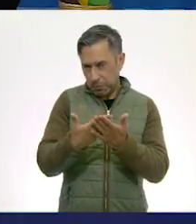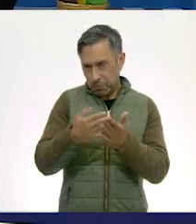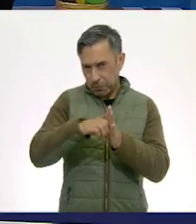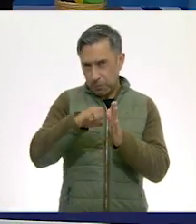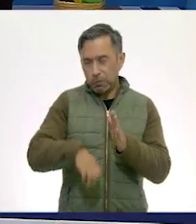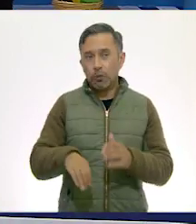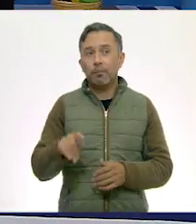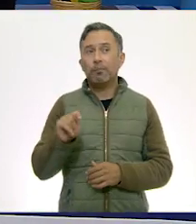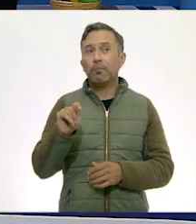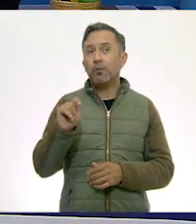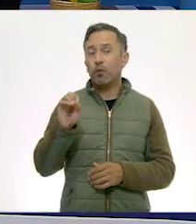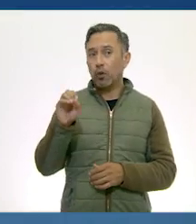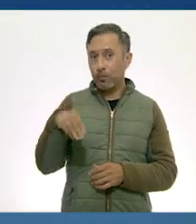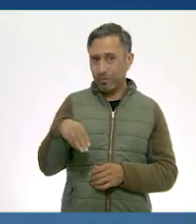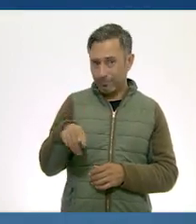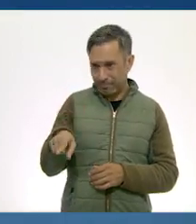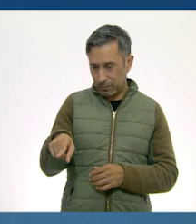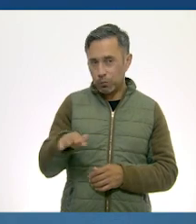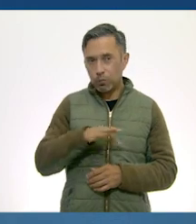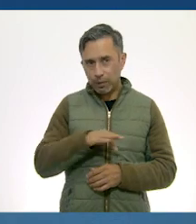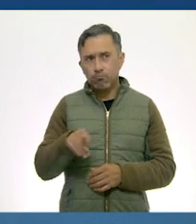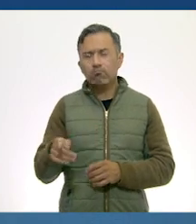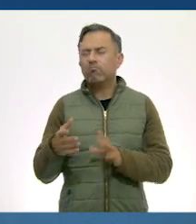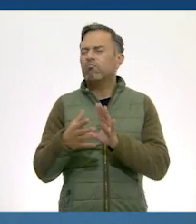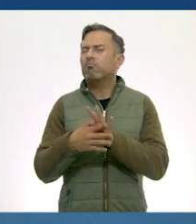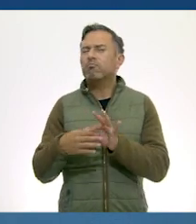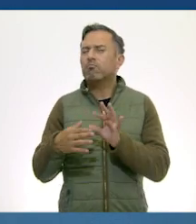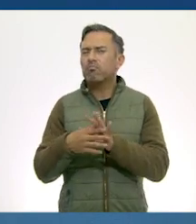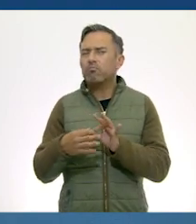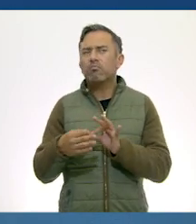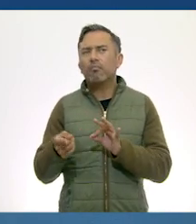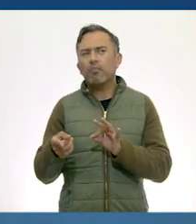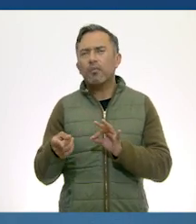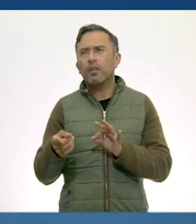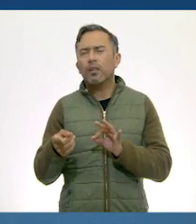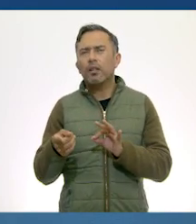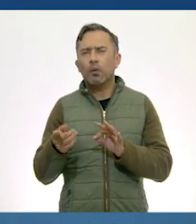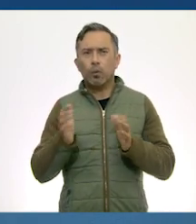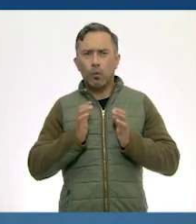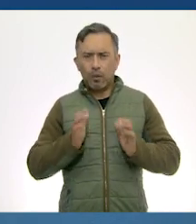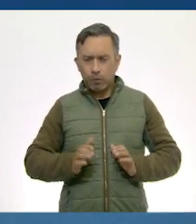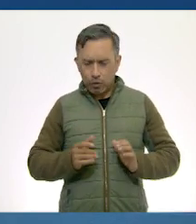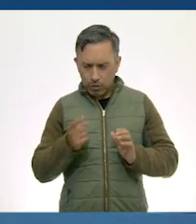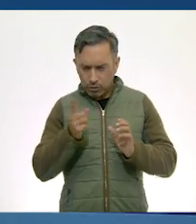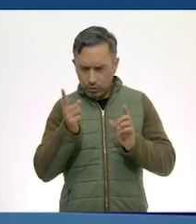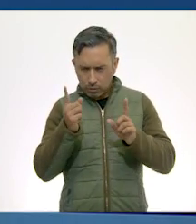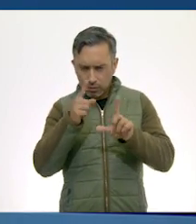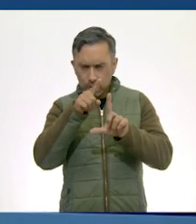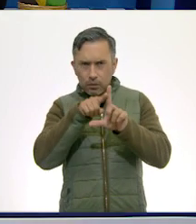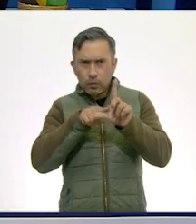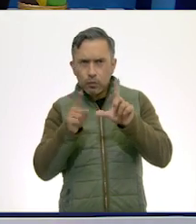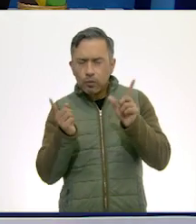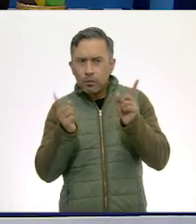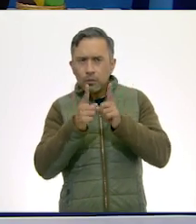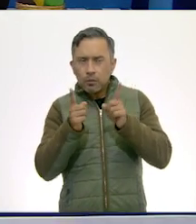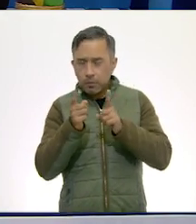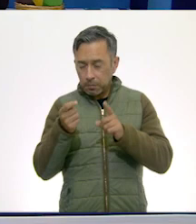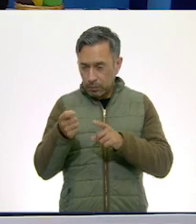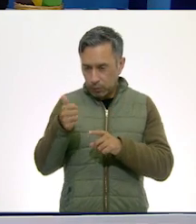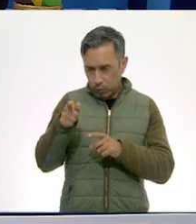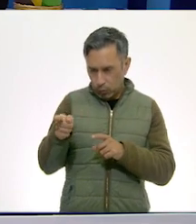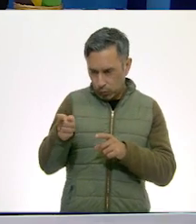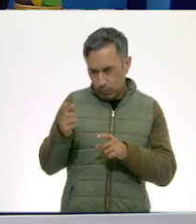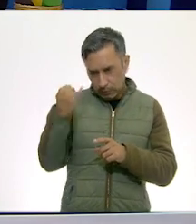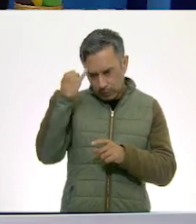Ton nos dé las indicaciones de cómo podemos formar ángulos con nuestro cuerpo. Tú los formas y después yo